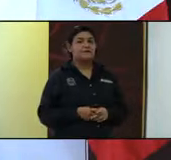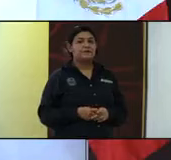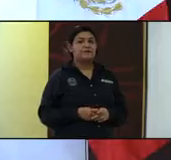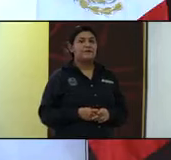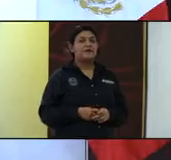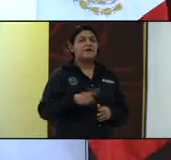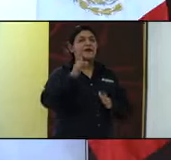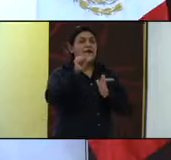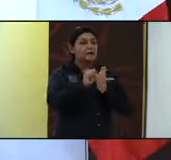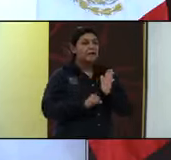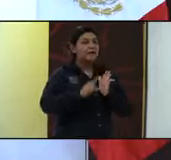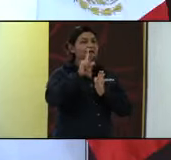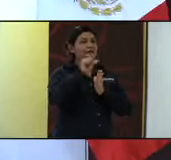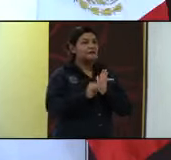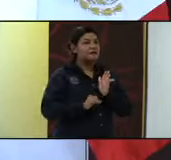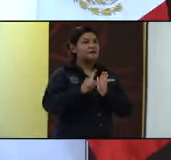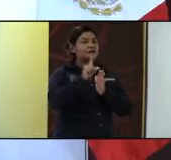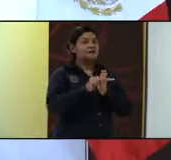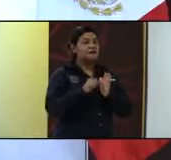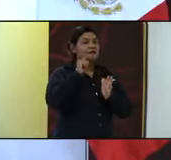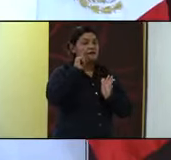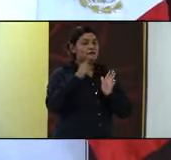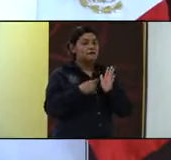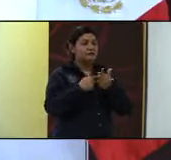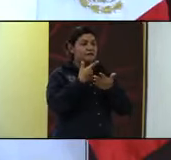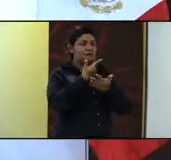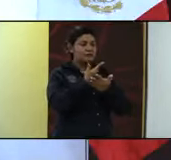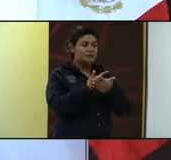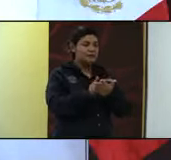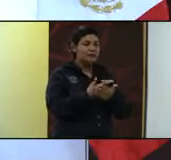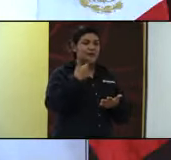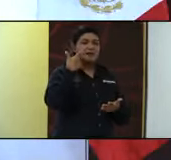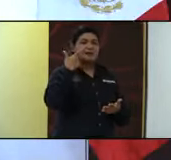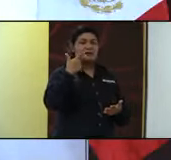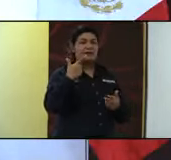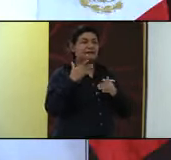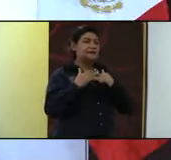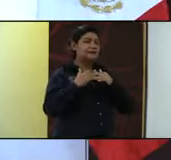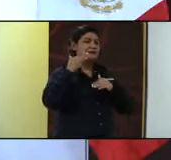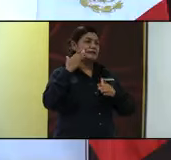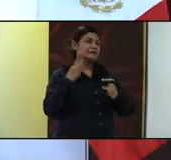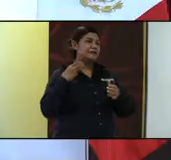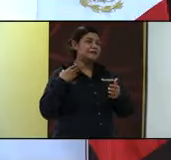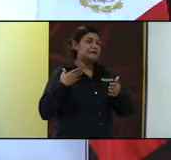Cada mes estamos revisando los 7 delitos de alto impacto.